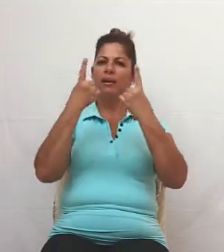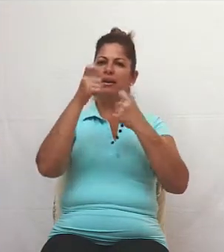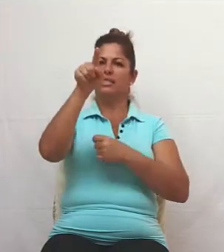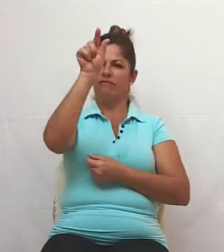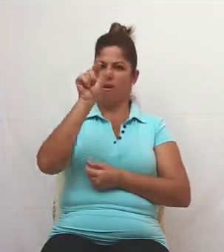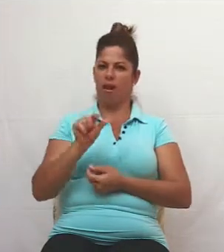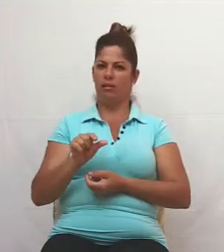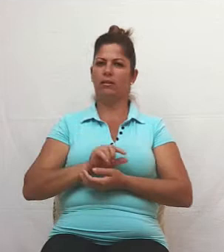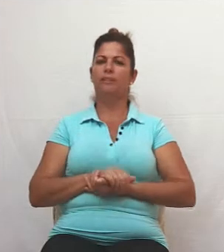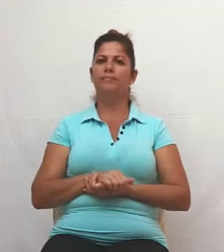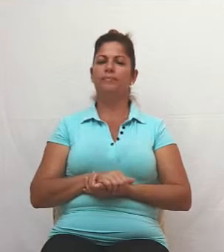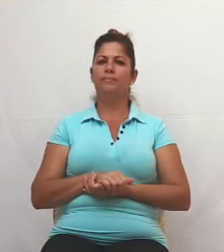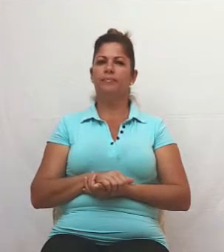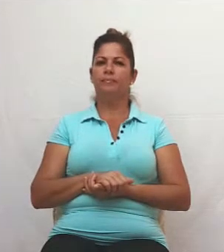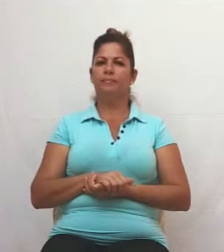bienestar